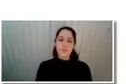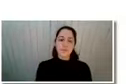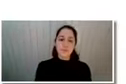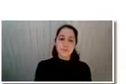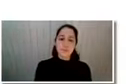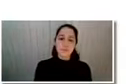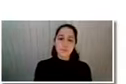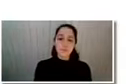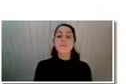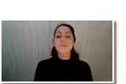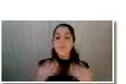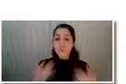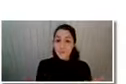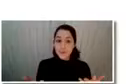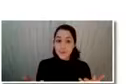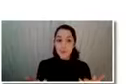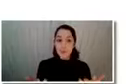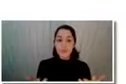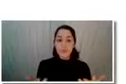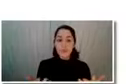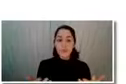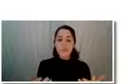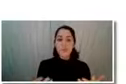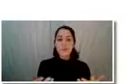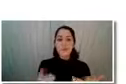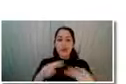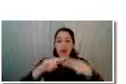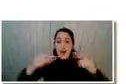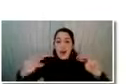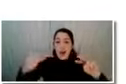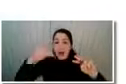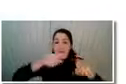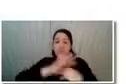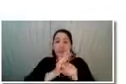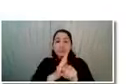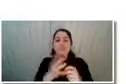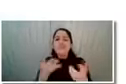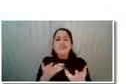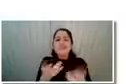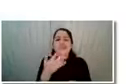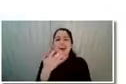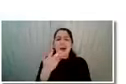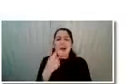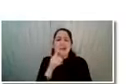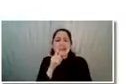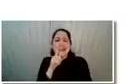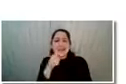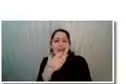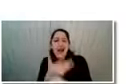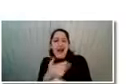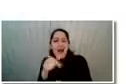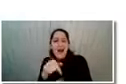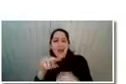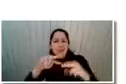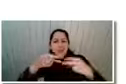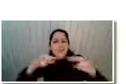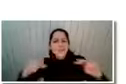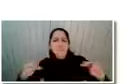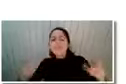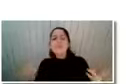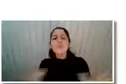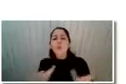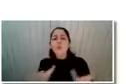Entonces, ¿qué es lo que tiene este material genético? ¿Qué es lo que hay que obtener de este virus para poder saber y distinguir el